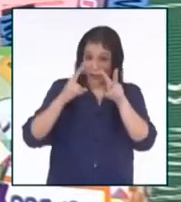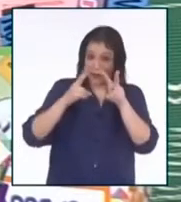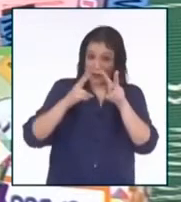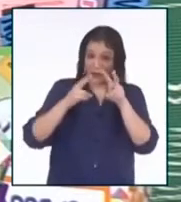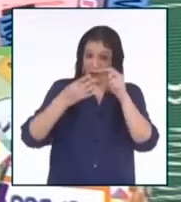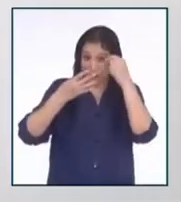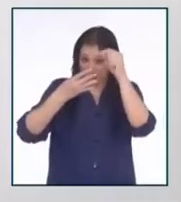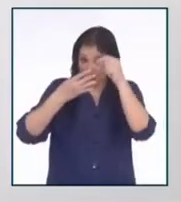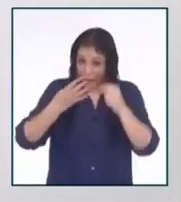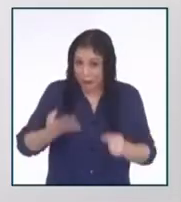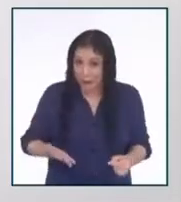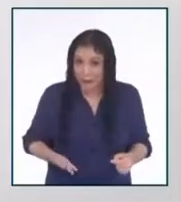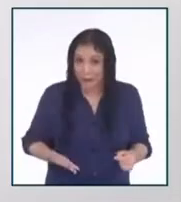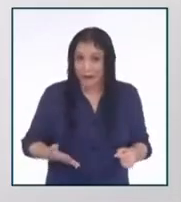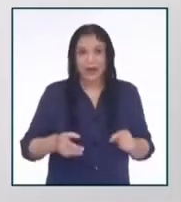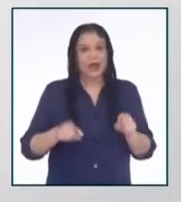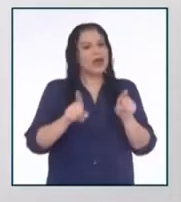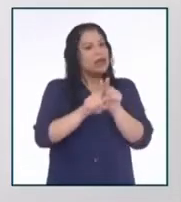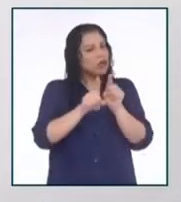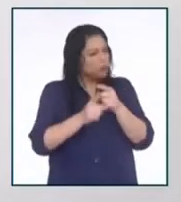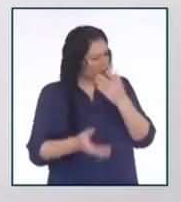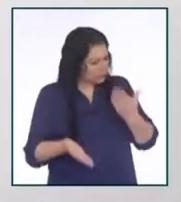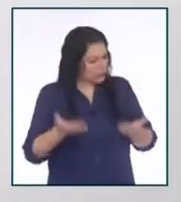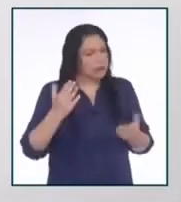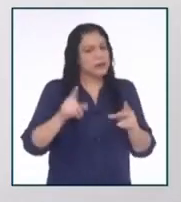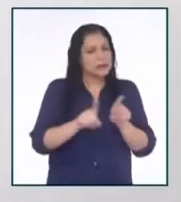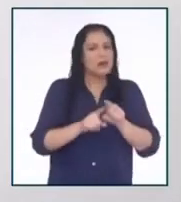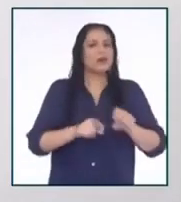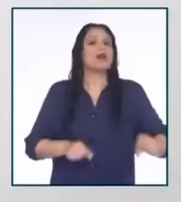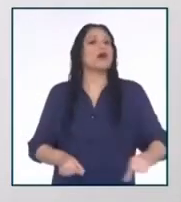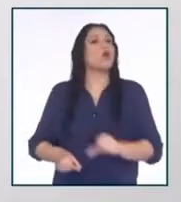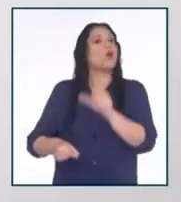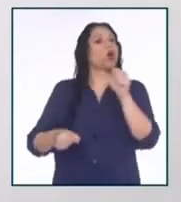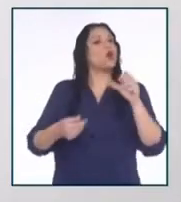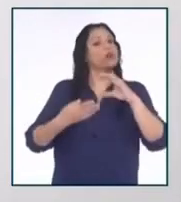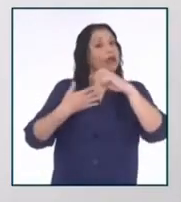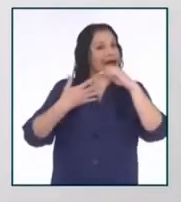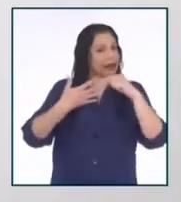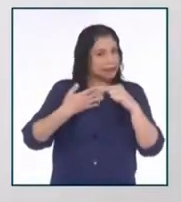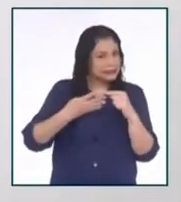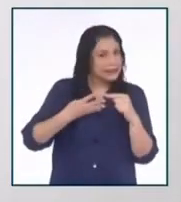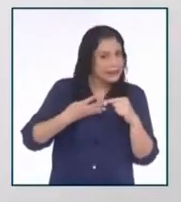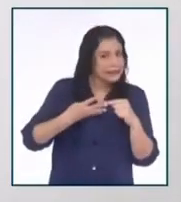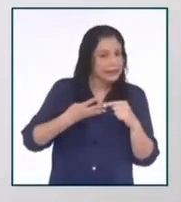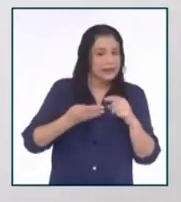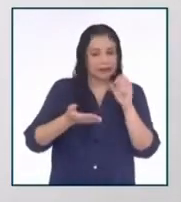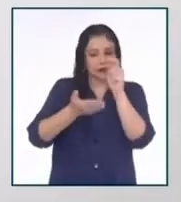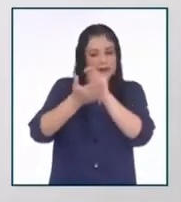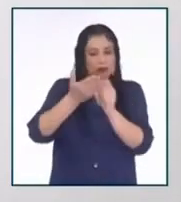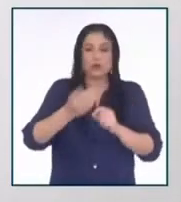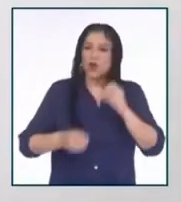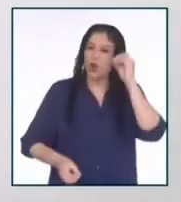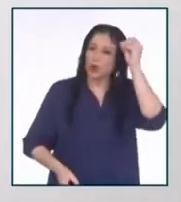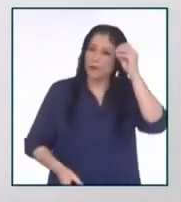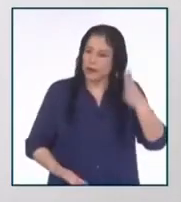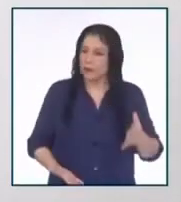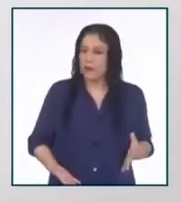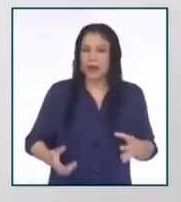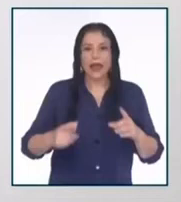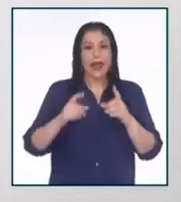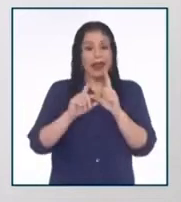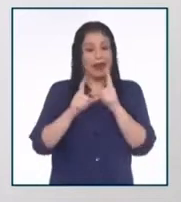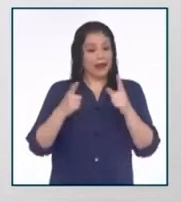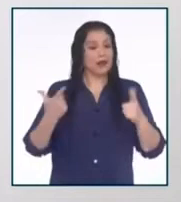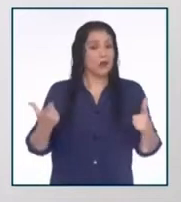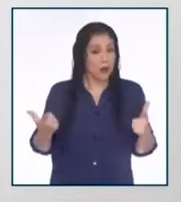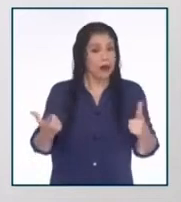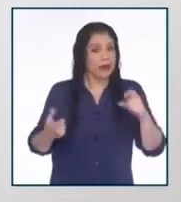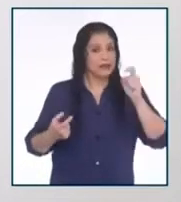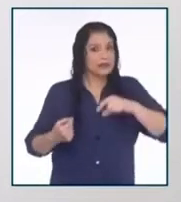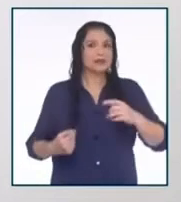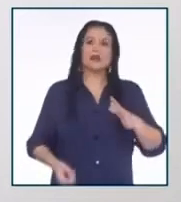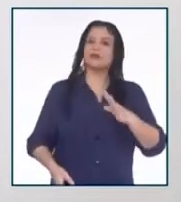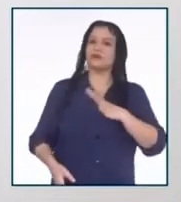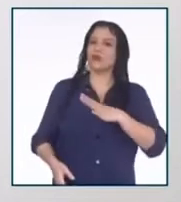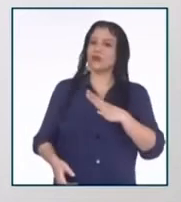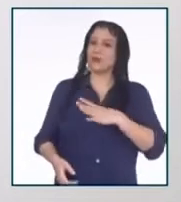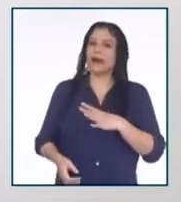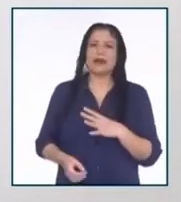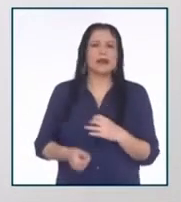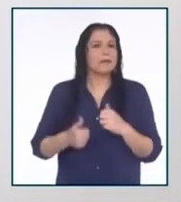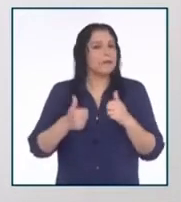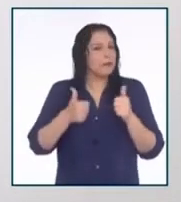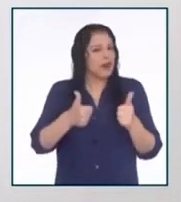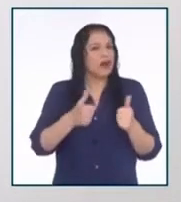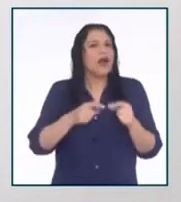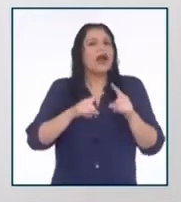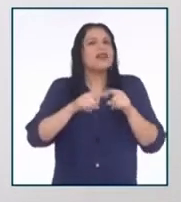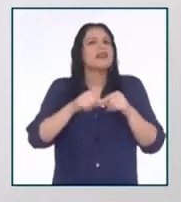estos detalles? Igual puede suceder con la otra característica del artículo de opinión. El lenguaje debe ser formal y